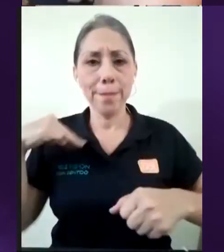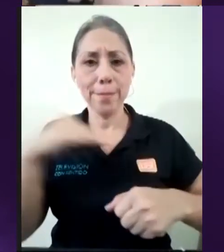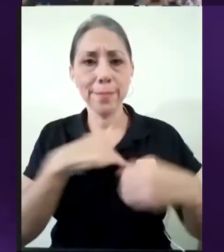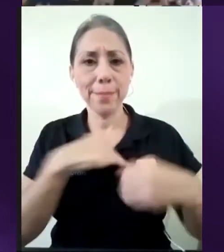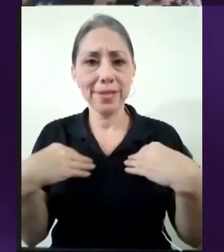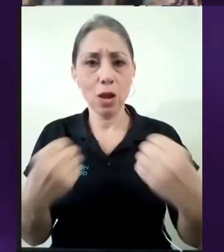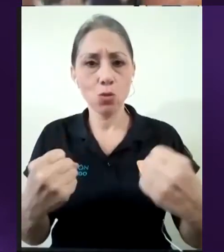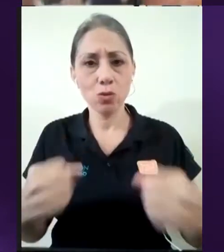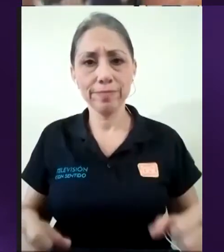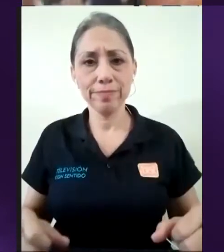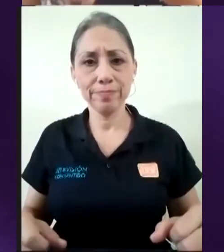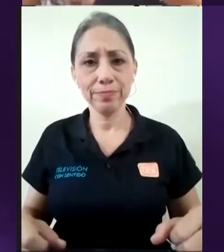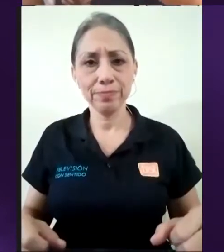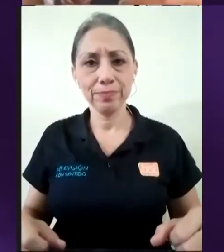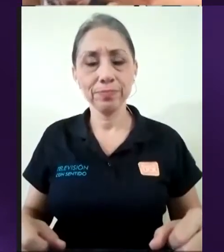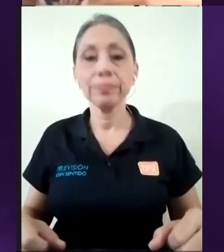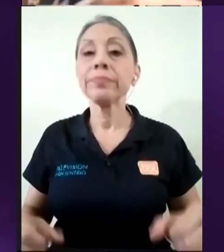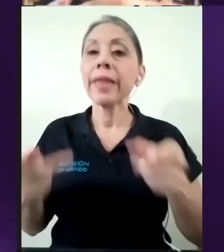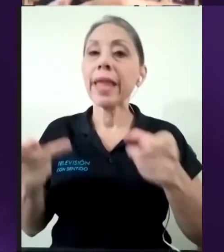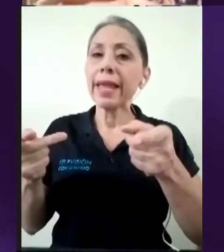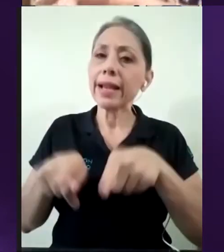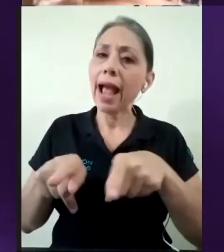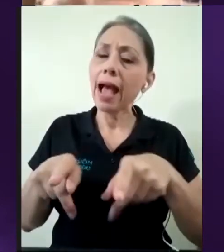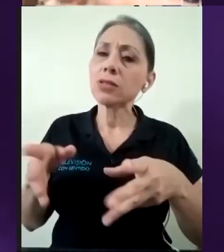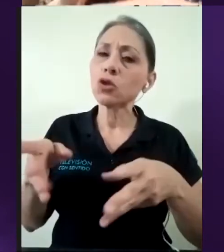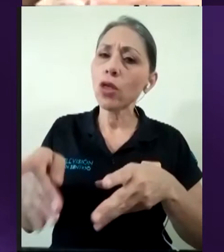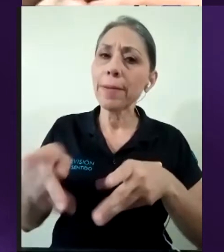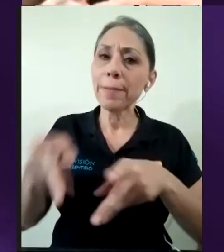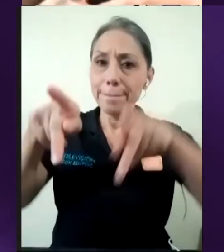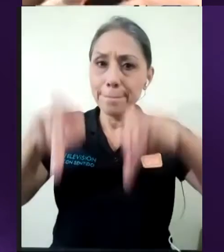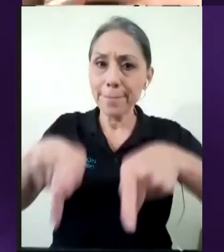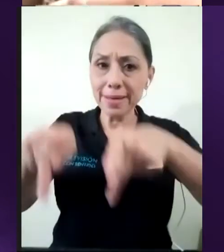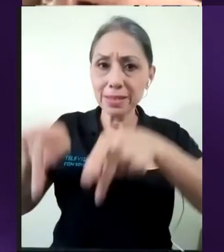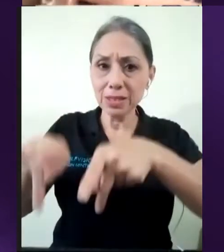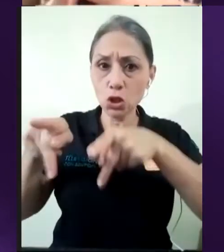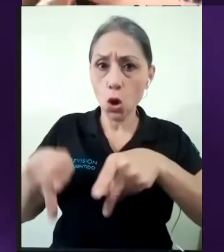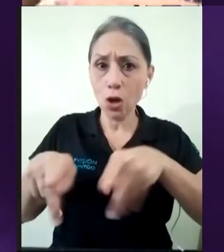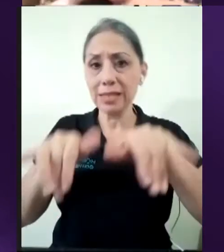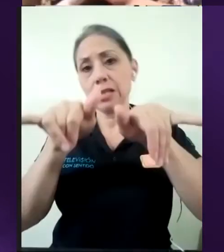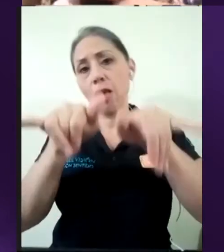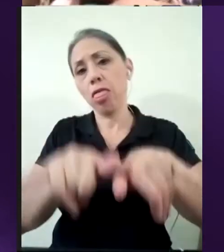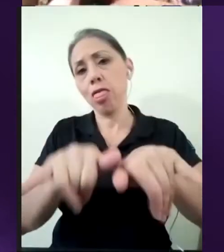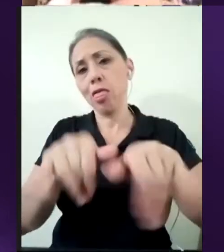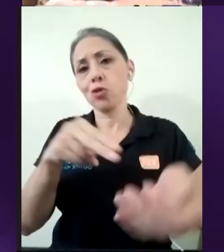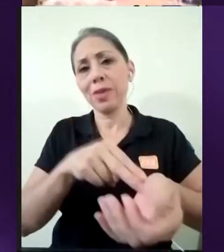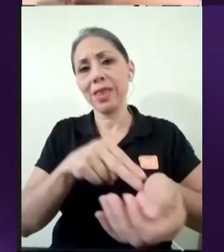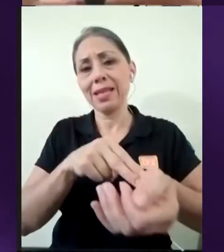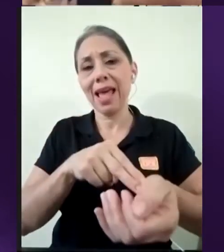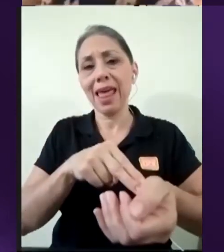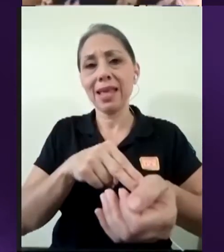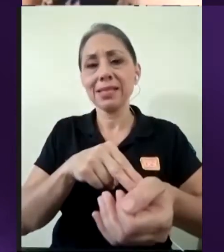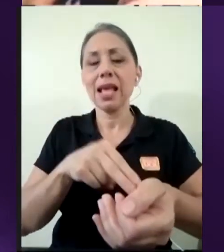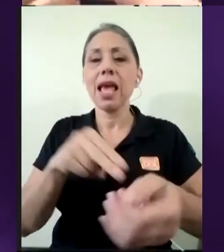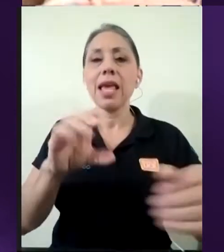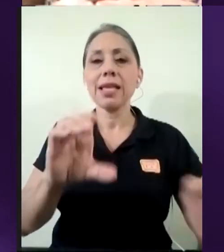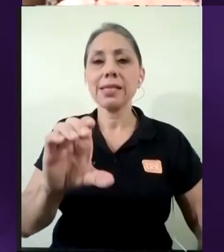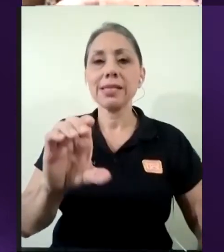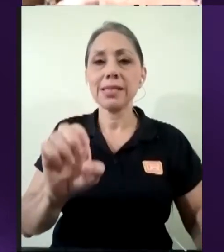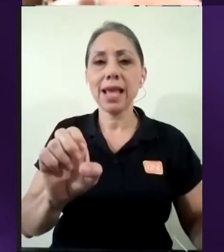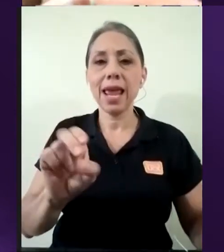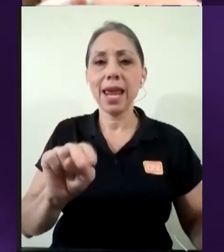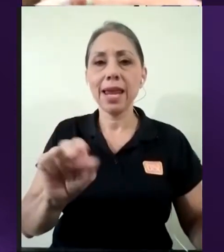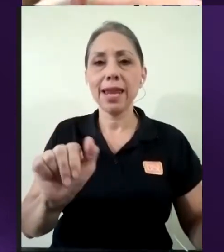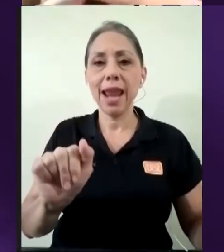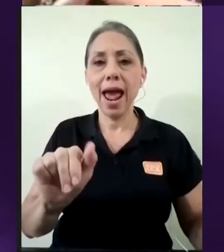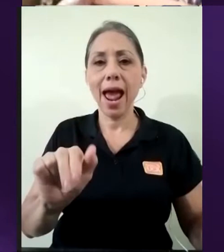En el caso, doña Lisbeth, de personas que estaban hospitalizadas en el SENARE, que sabemos que ha